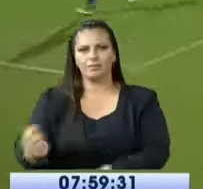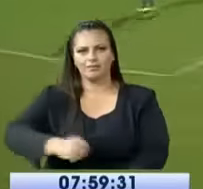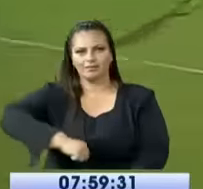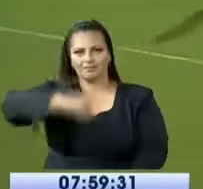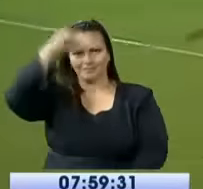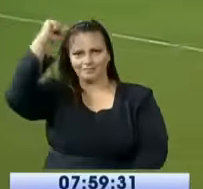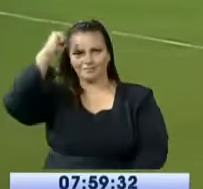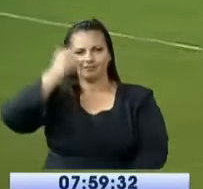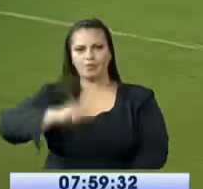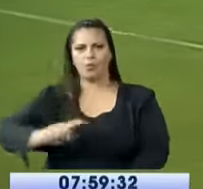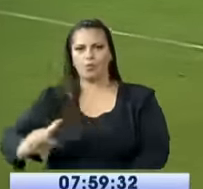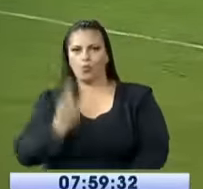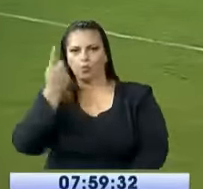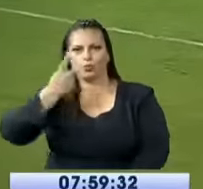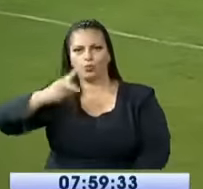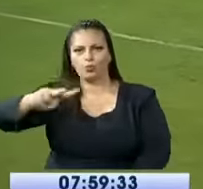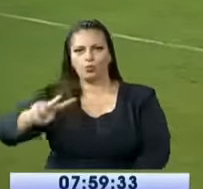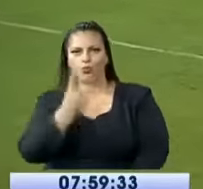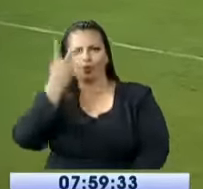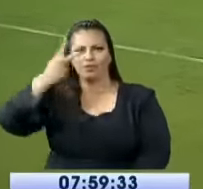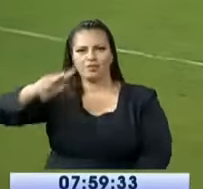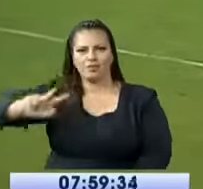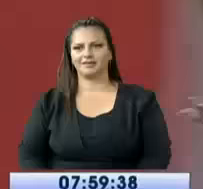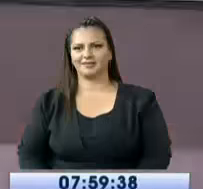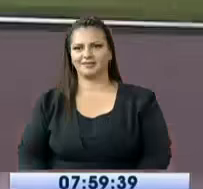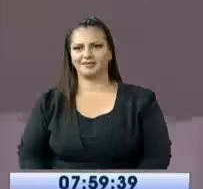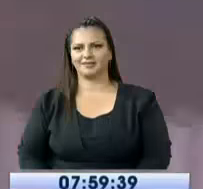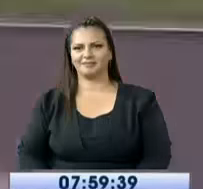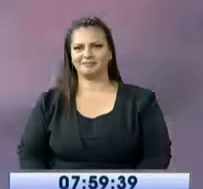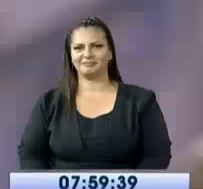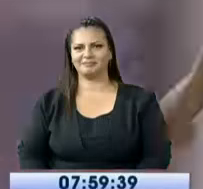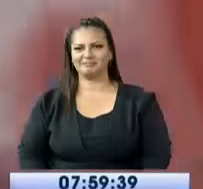Gaibor, va a ser gol, le pegó, va a ser gol.